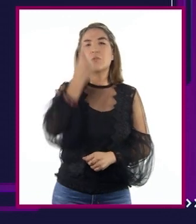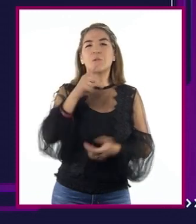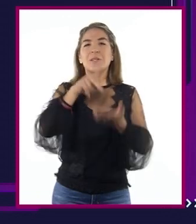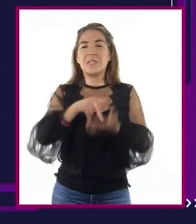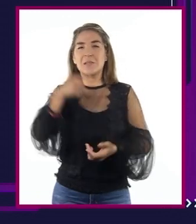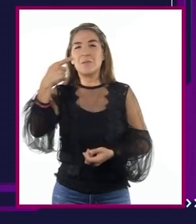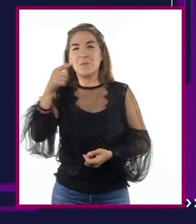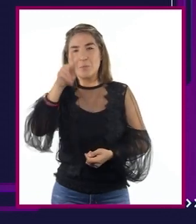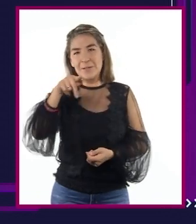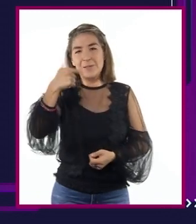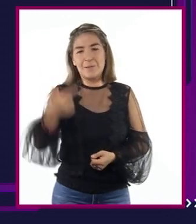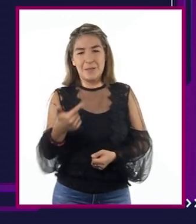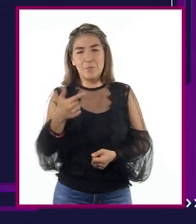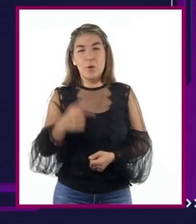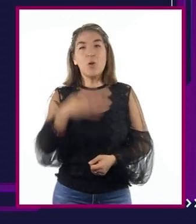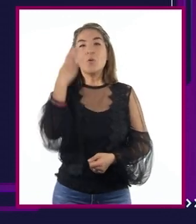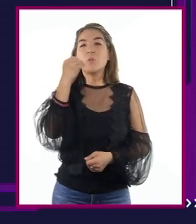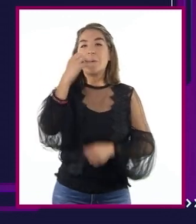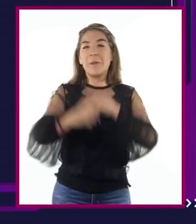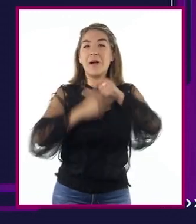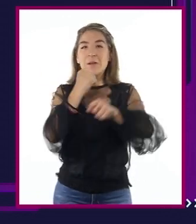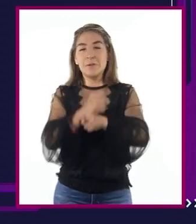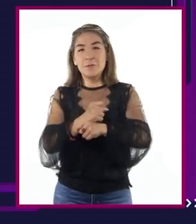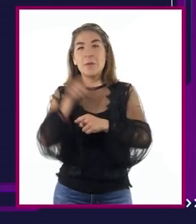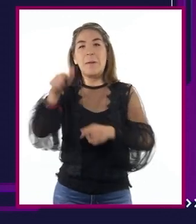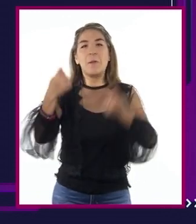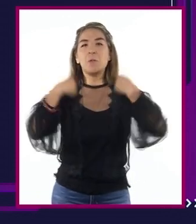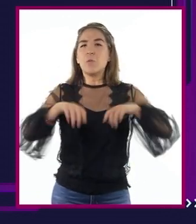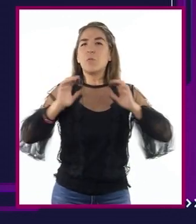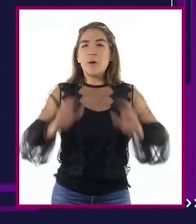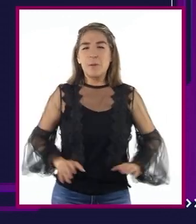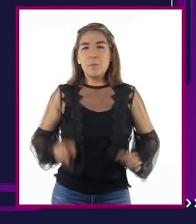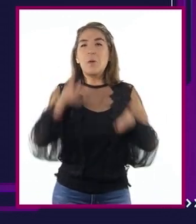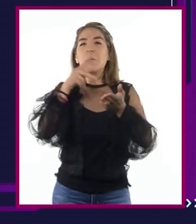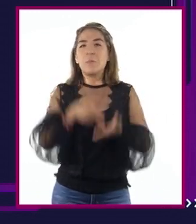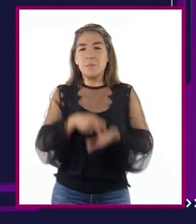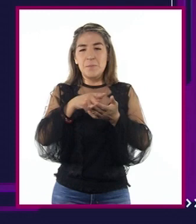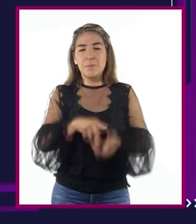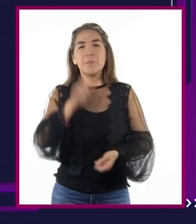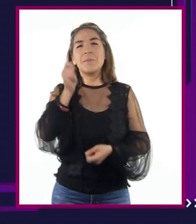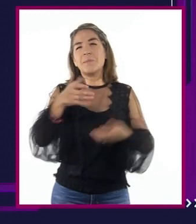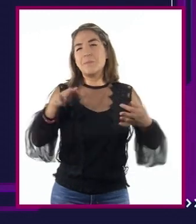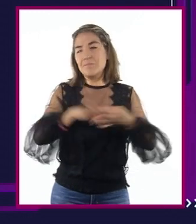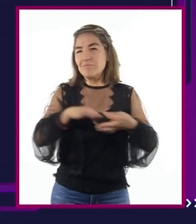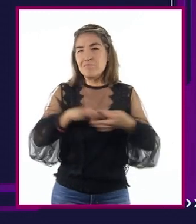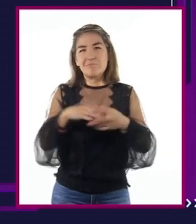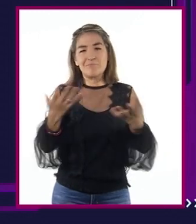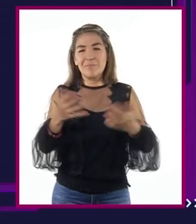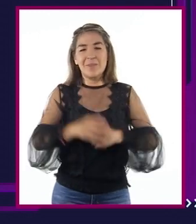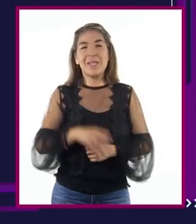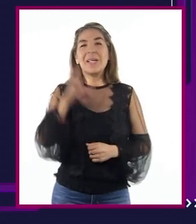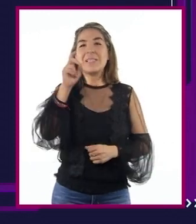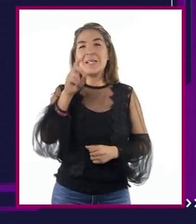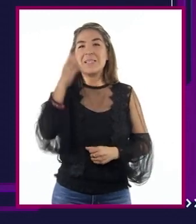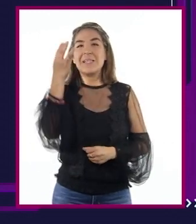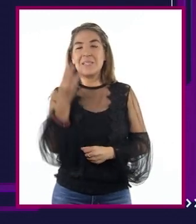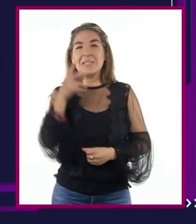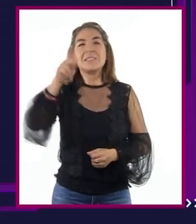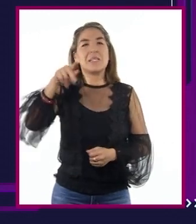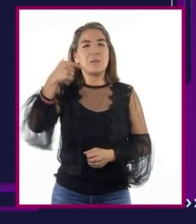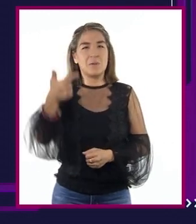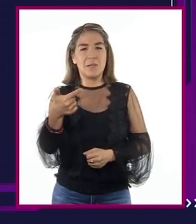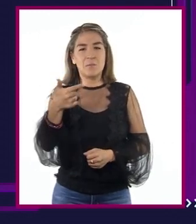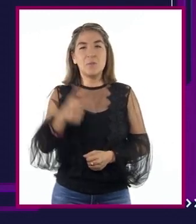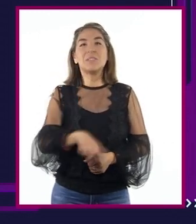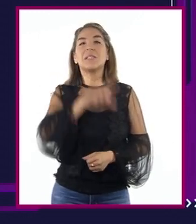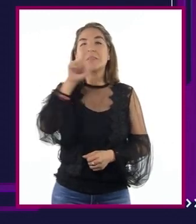kilogramo. A los 9 años la masa corporal fue de aproximadamente 33 kilogramos